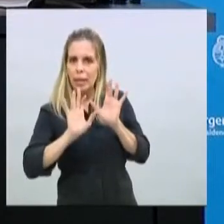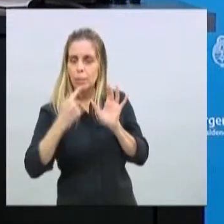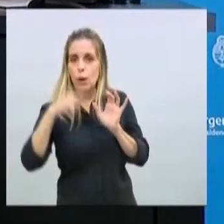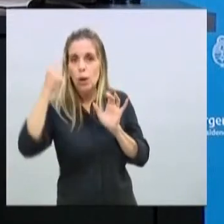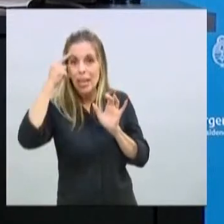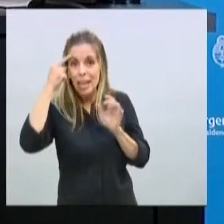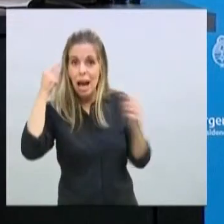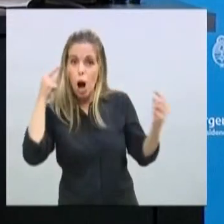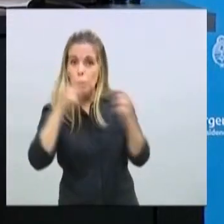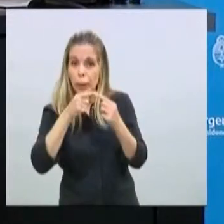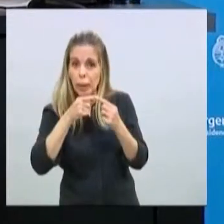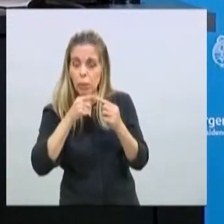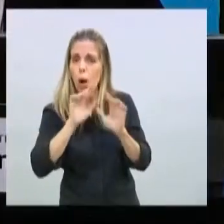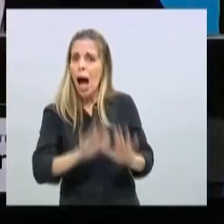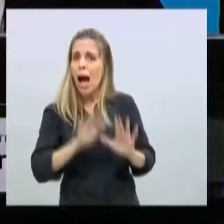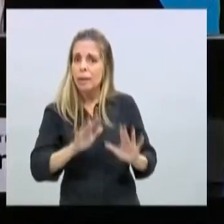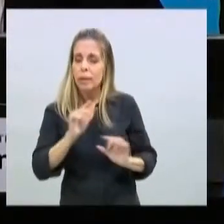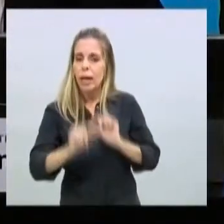siempre gradual